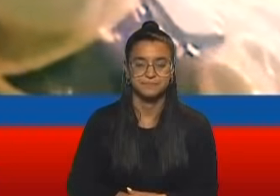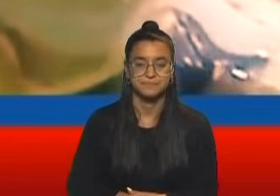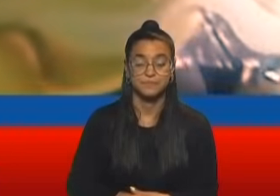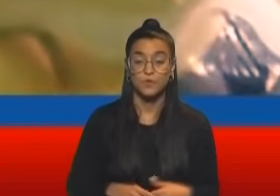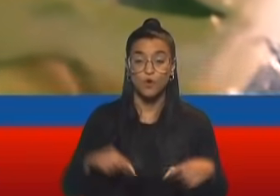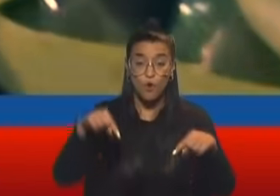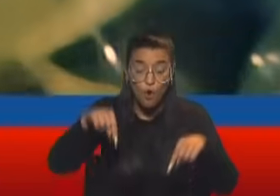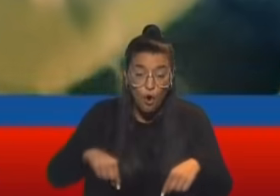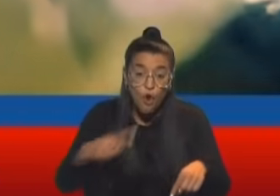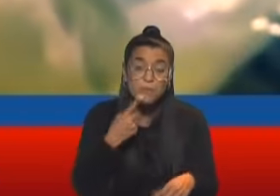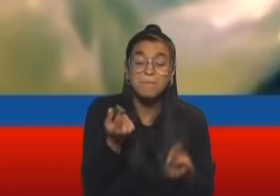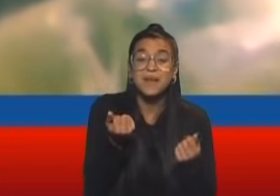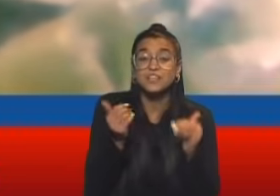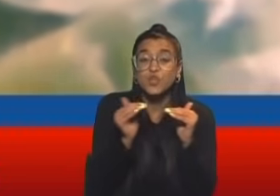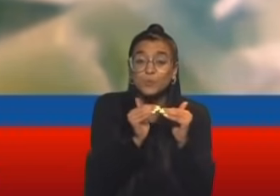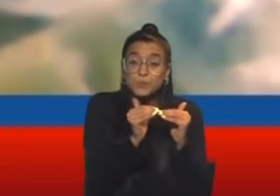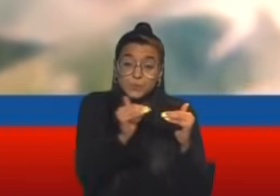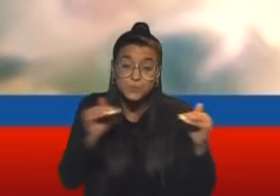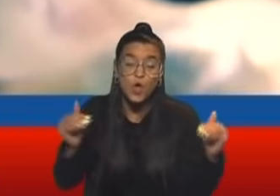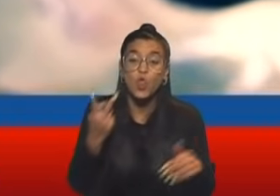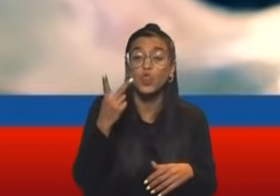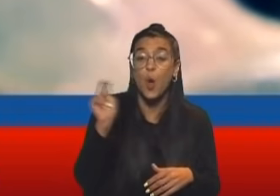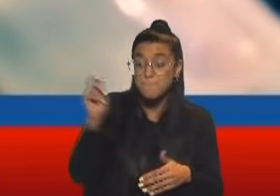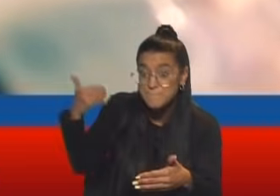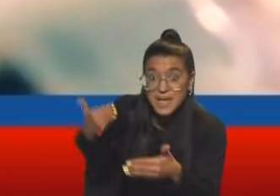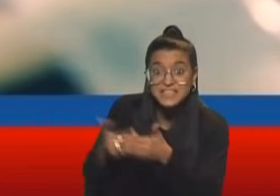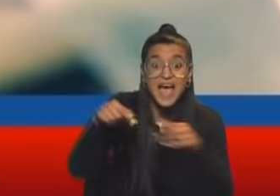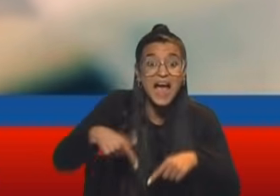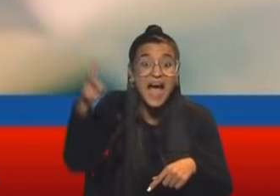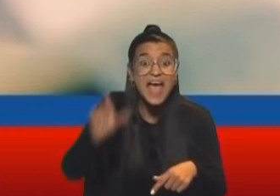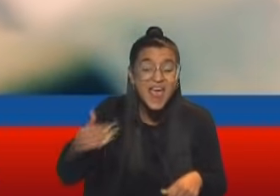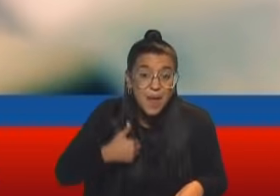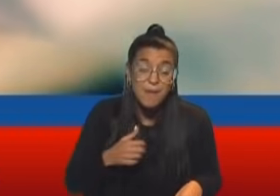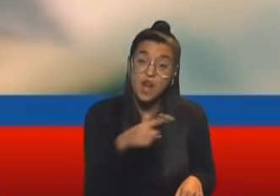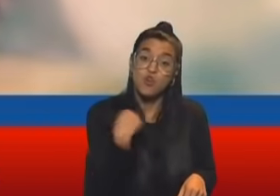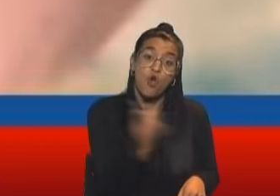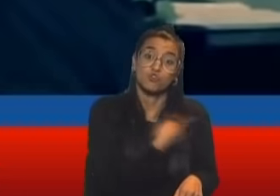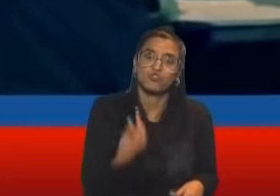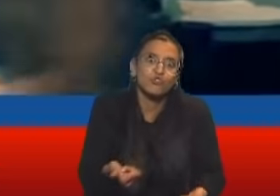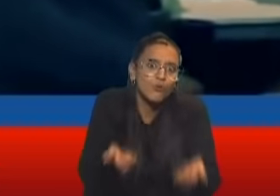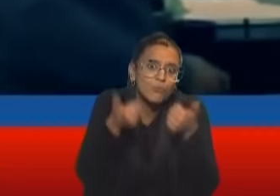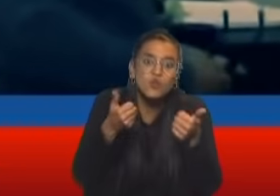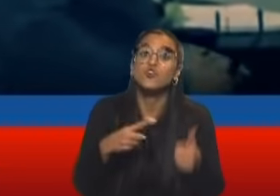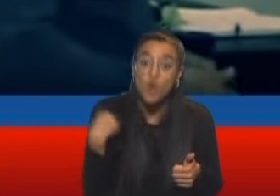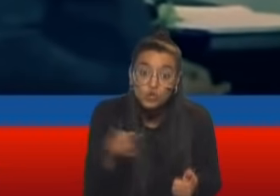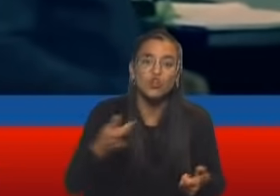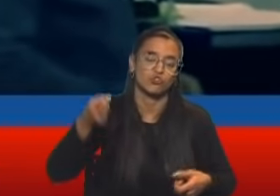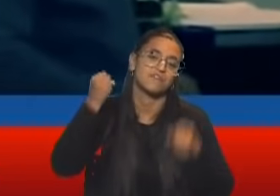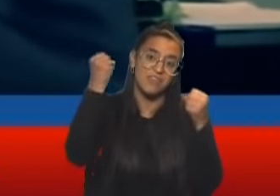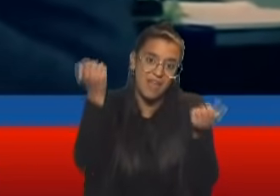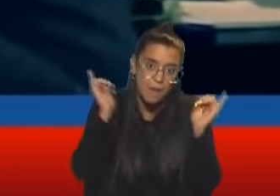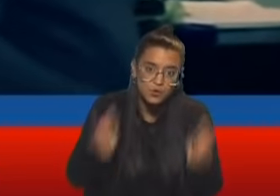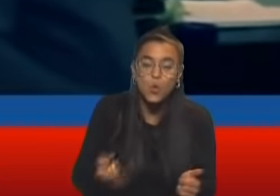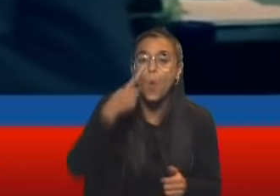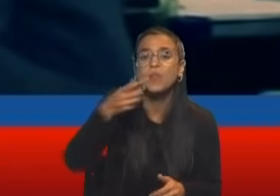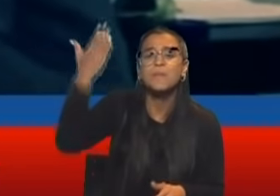Hoy mantener los precios, como decís vos, de 2 meses para acá en Argentina, para nosotros es una hazaña y eso es lo que nosotros festejamos. ¿Cuándo fue la